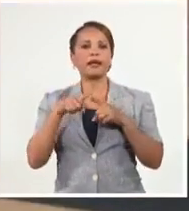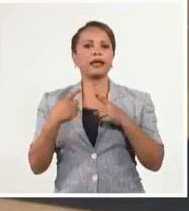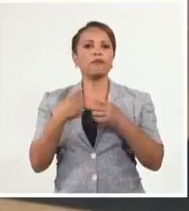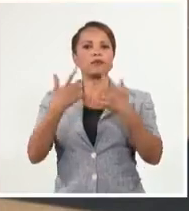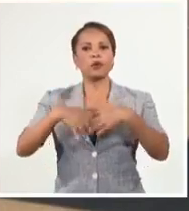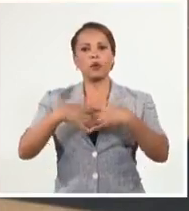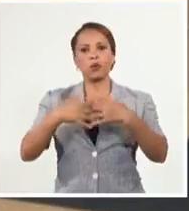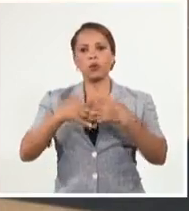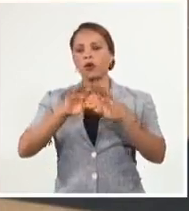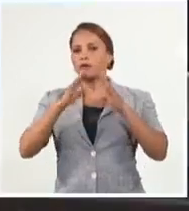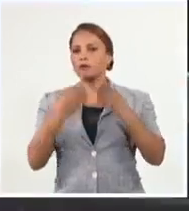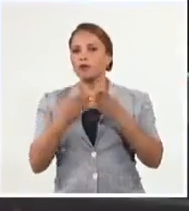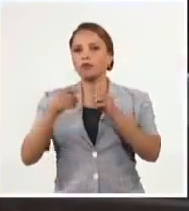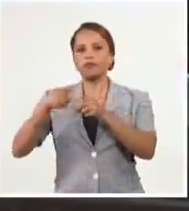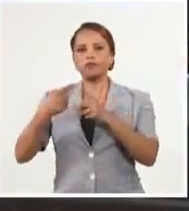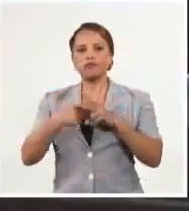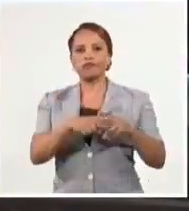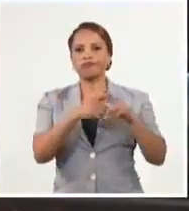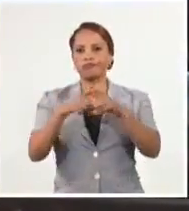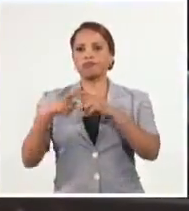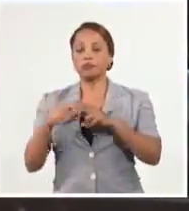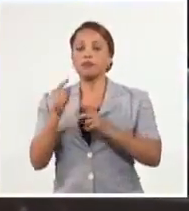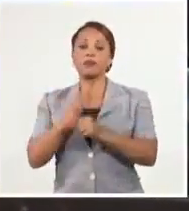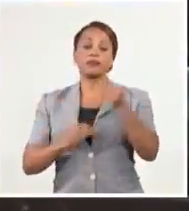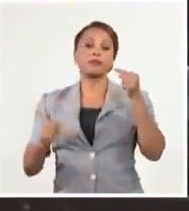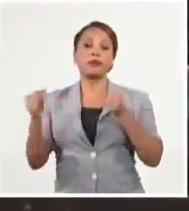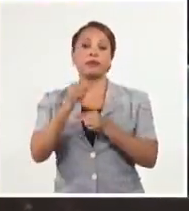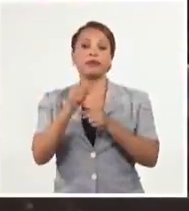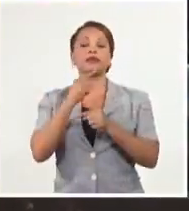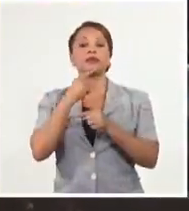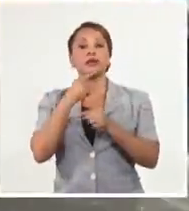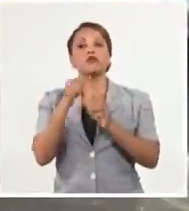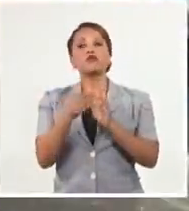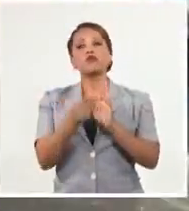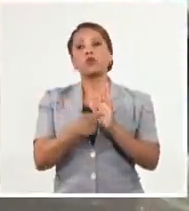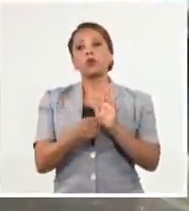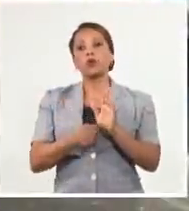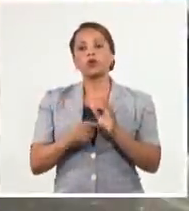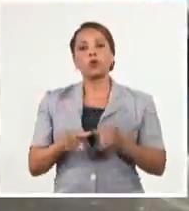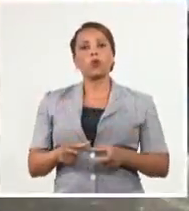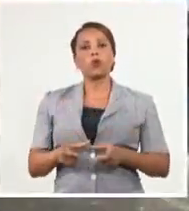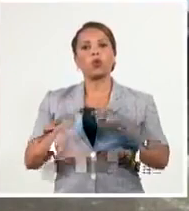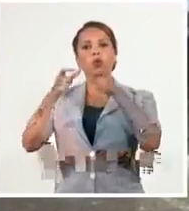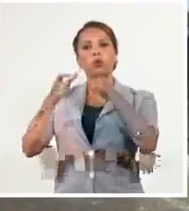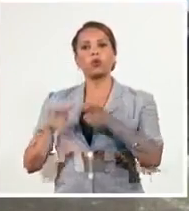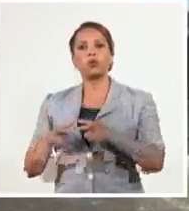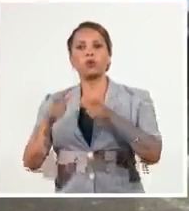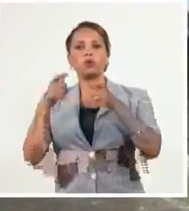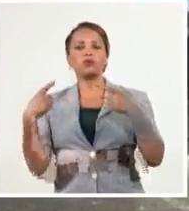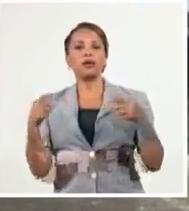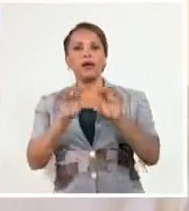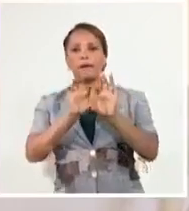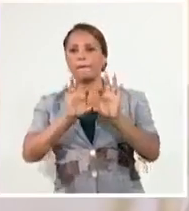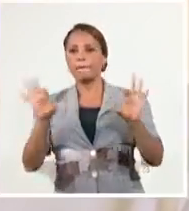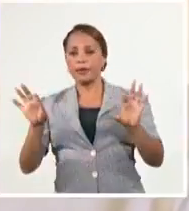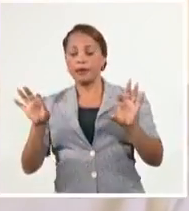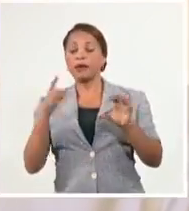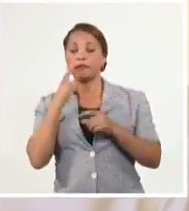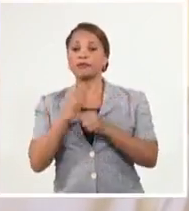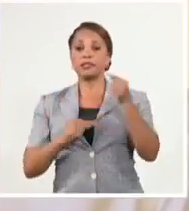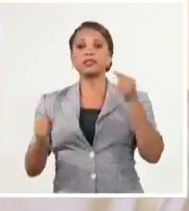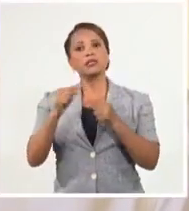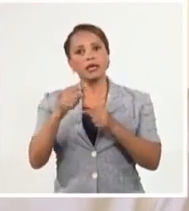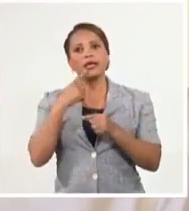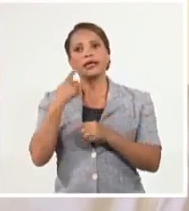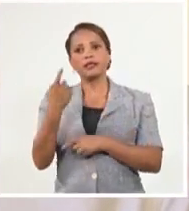en Metunas de los elementos estructurales, que fundamentalmente son elementos tipo columna, vigas principales y otros elementos que conforman